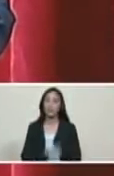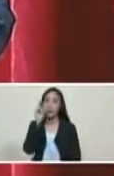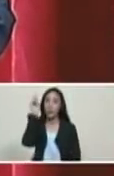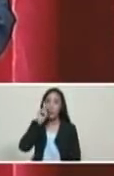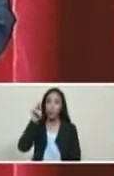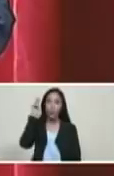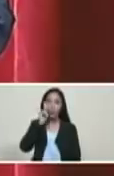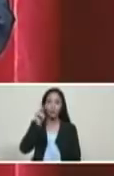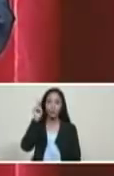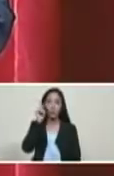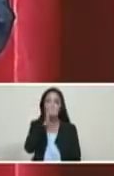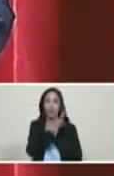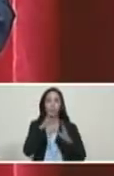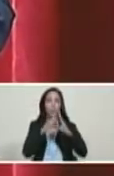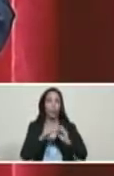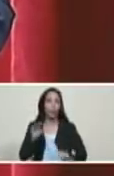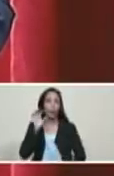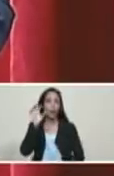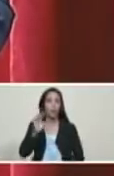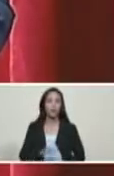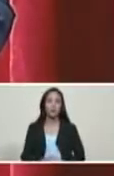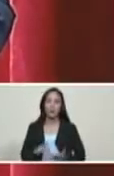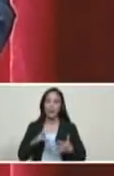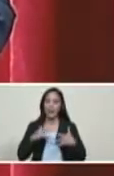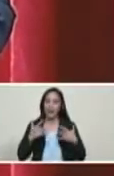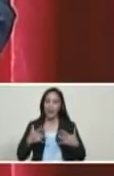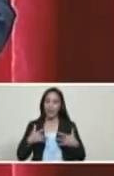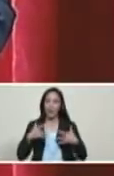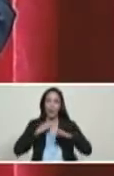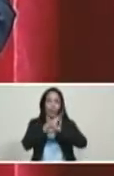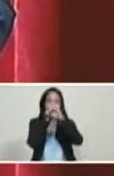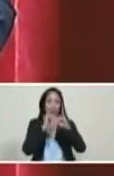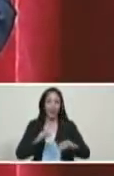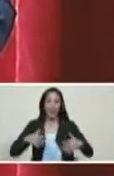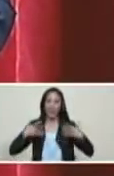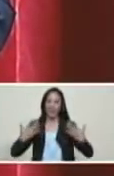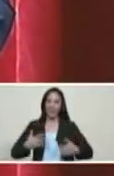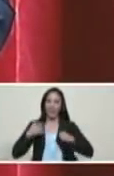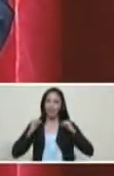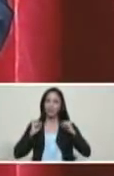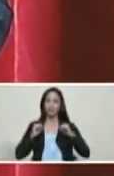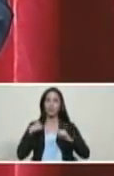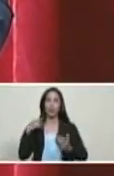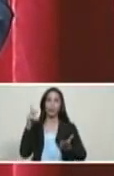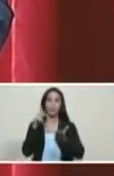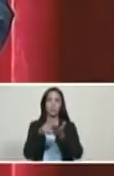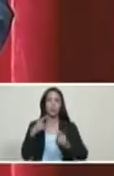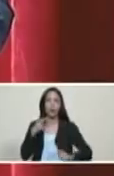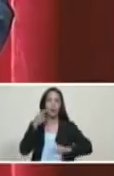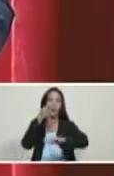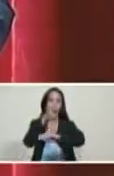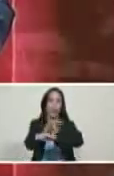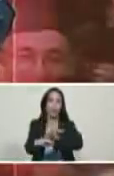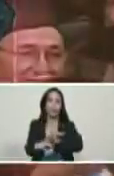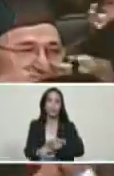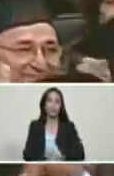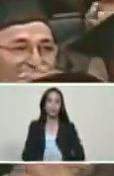profesores y profesoras de nuestra patria, me siento feliz de estar hoy con ustedes en este acto de